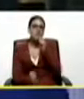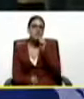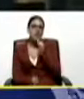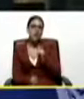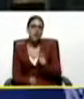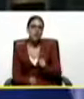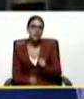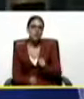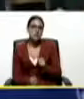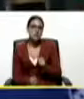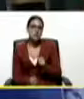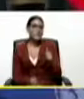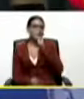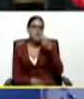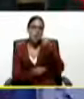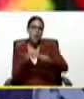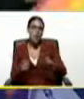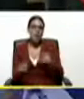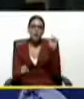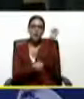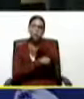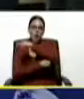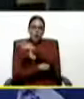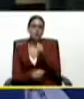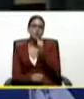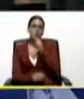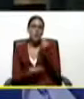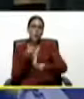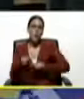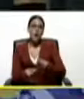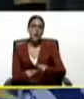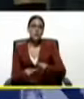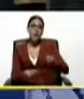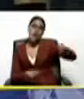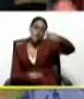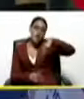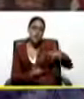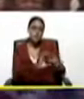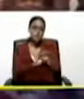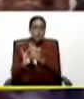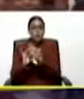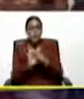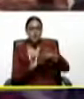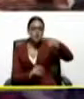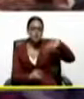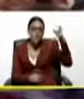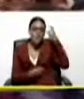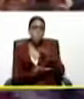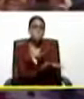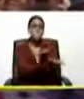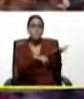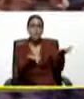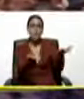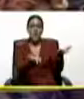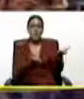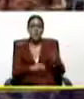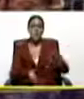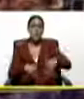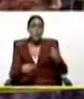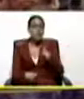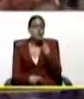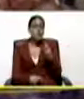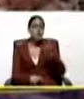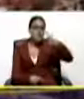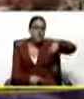¿Quién triunfó sobre ellos? El pueblo. El pueblo. Y cuando digo pueblo,